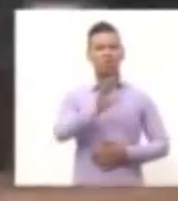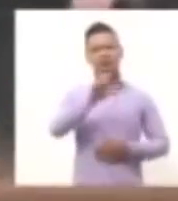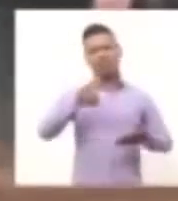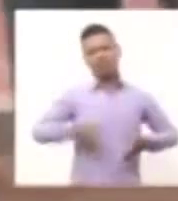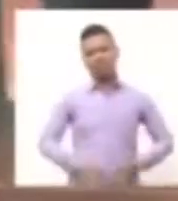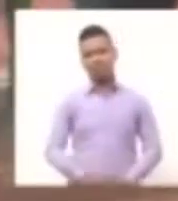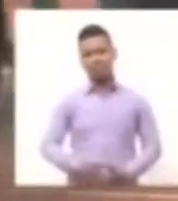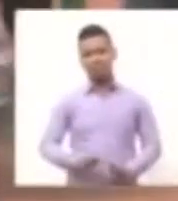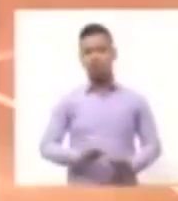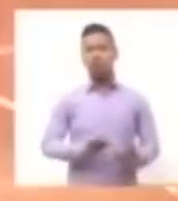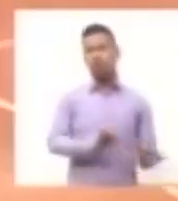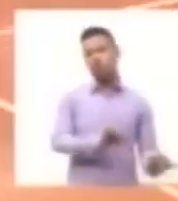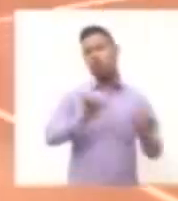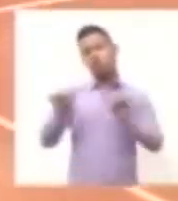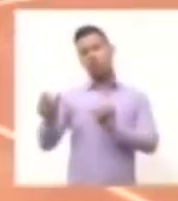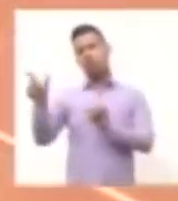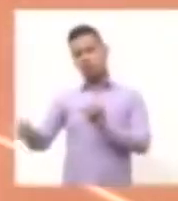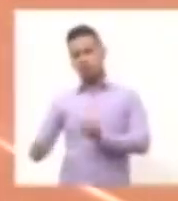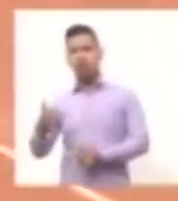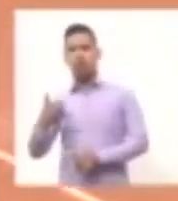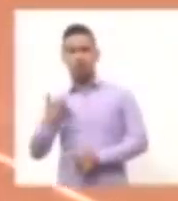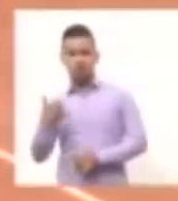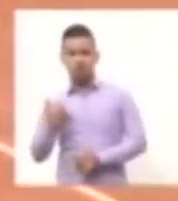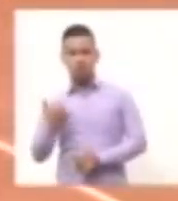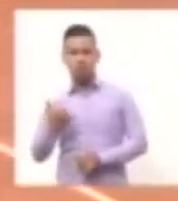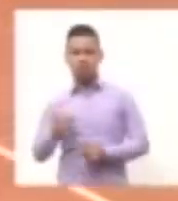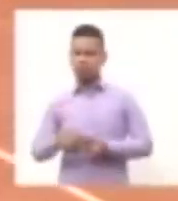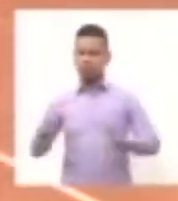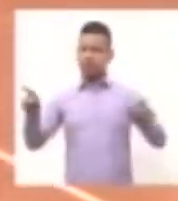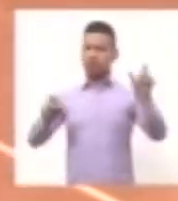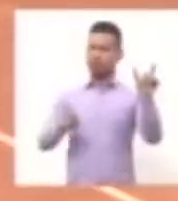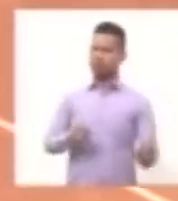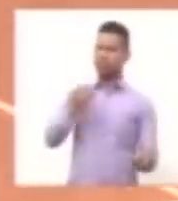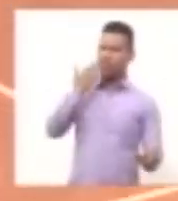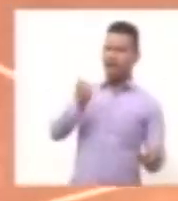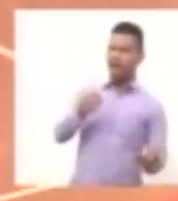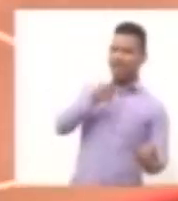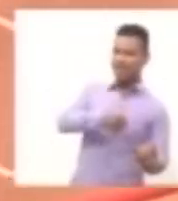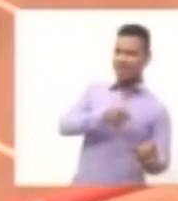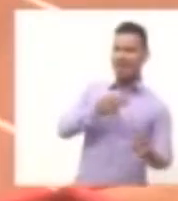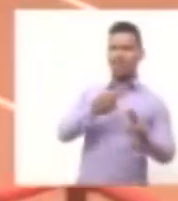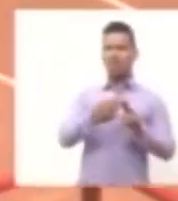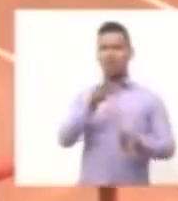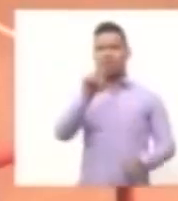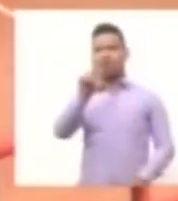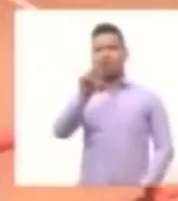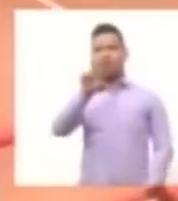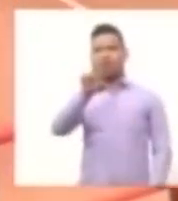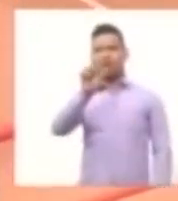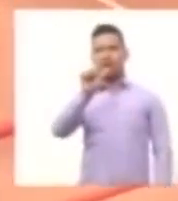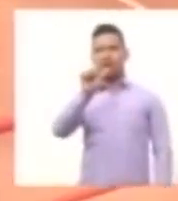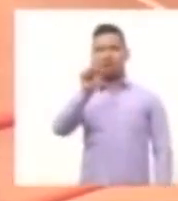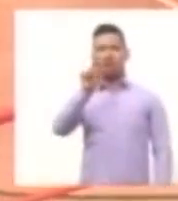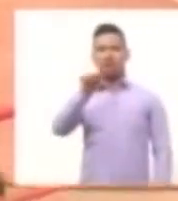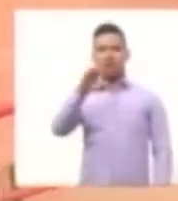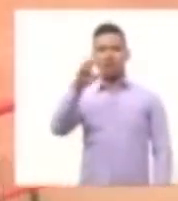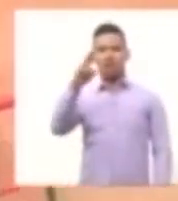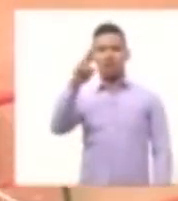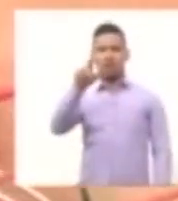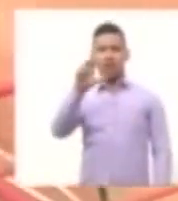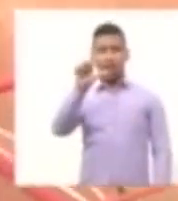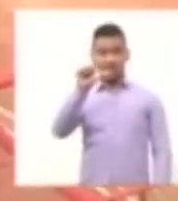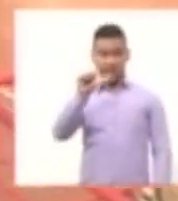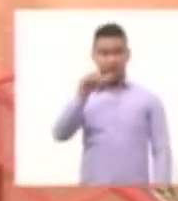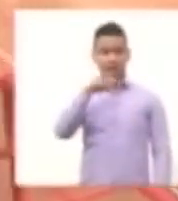otra tenista categoría junior, hay una gran diferencia. Francesca Jones compite en el cuadro femenino del Mundial Juvenil de